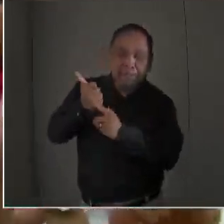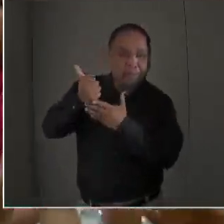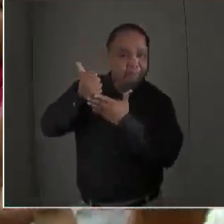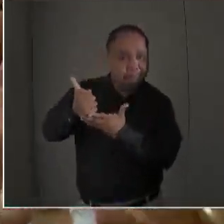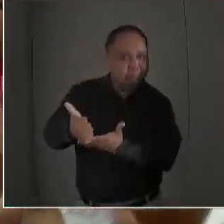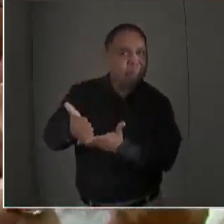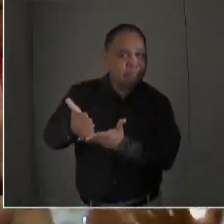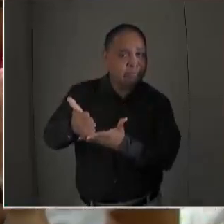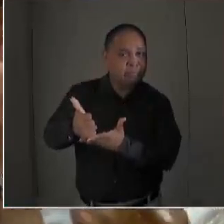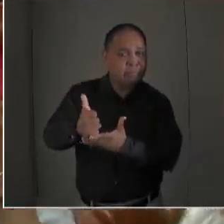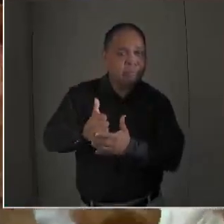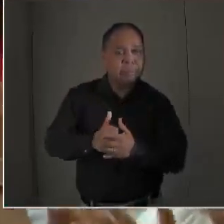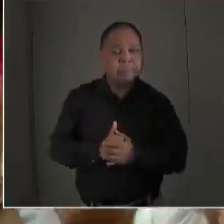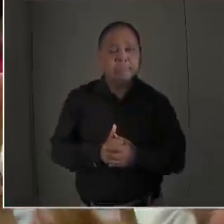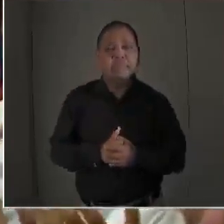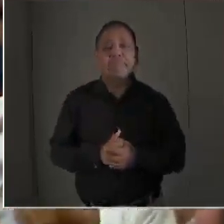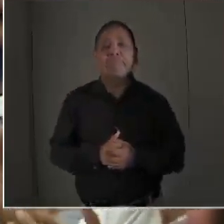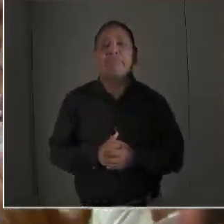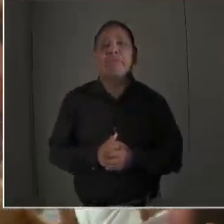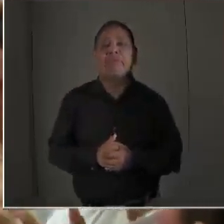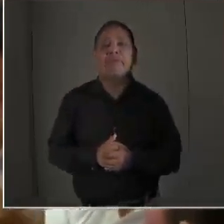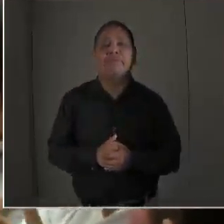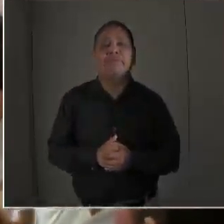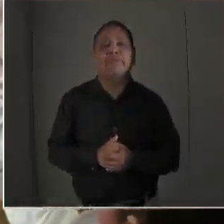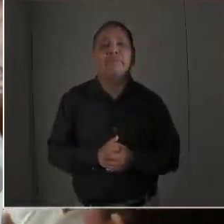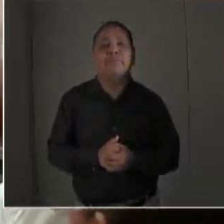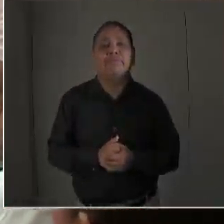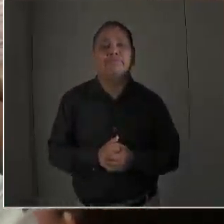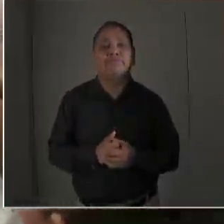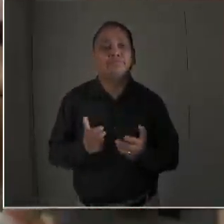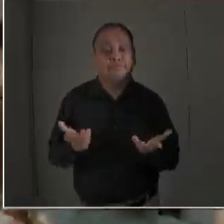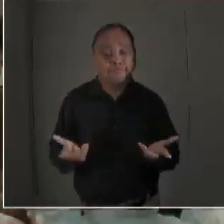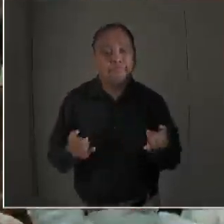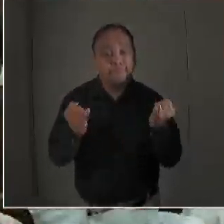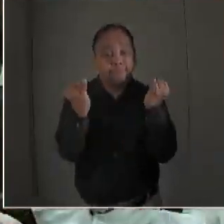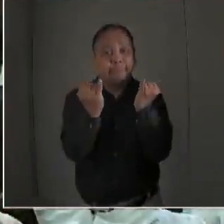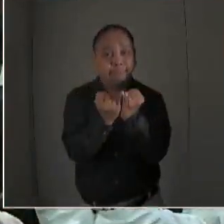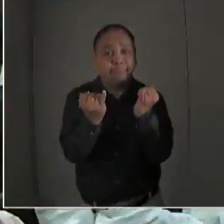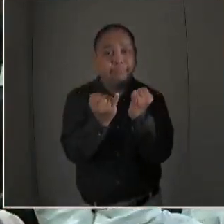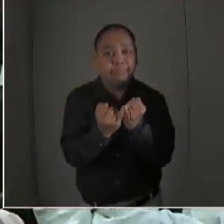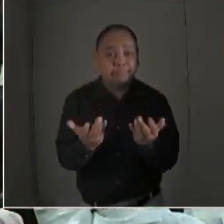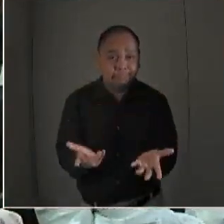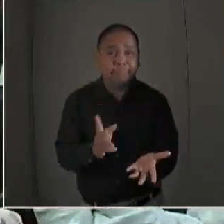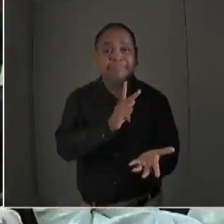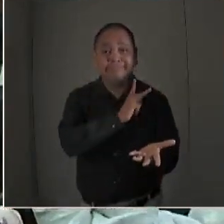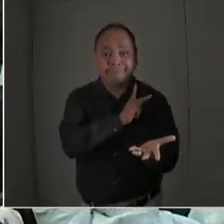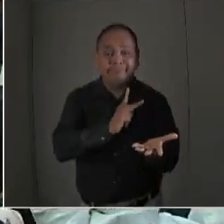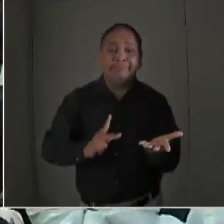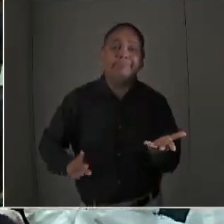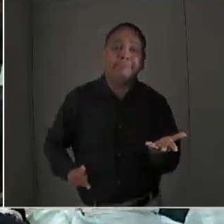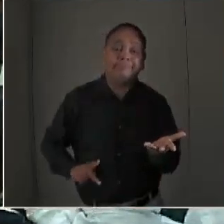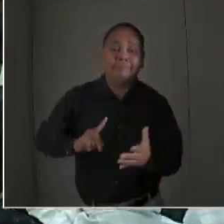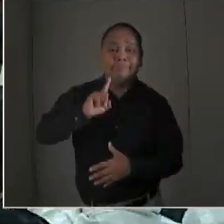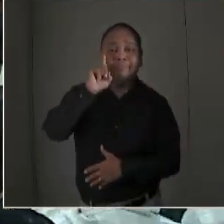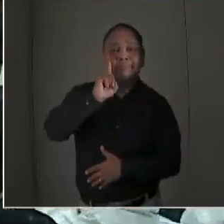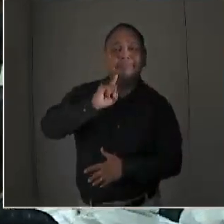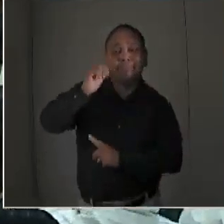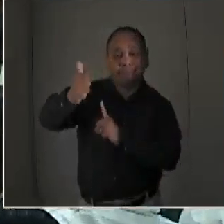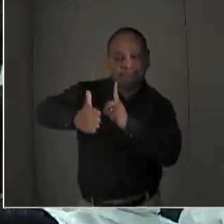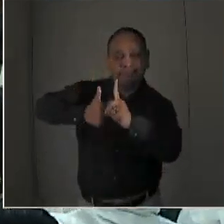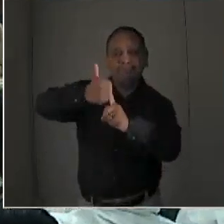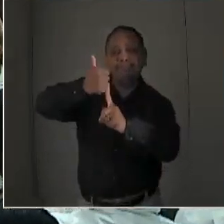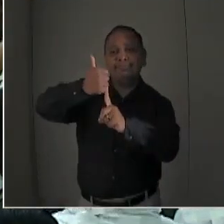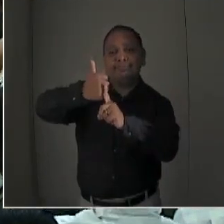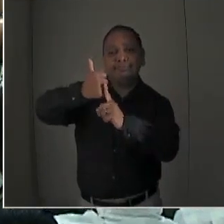gobernadora. Y respaldar, por supuesto, a nuestra presidenta.